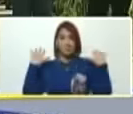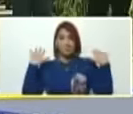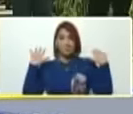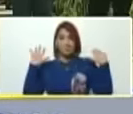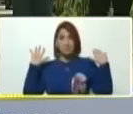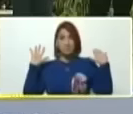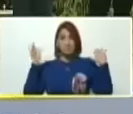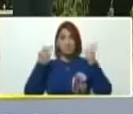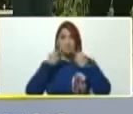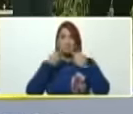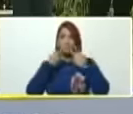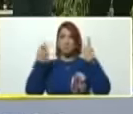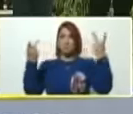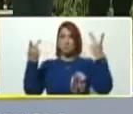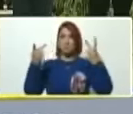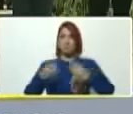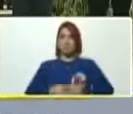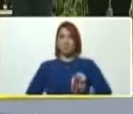declaro